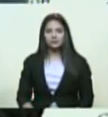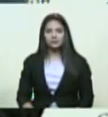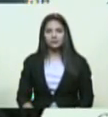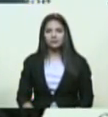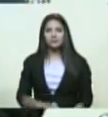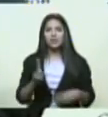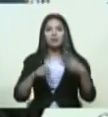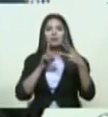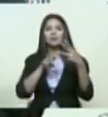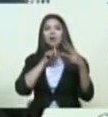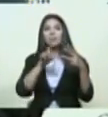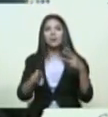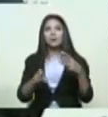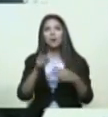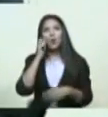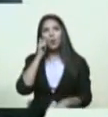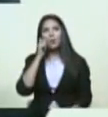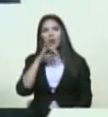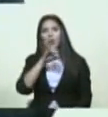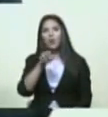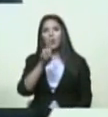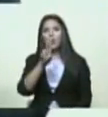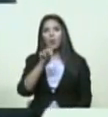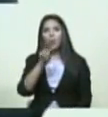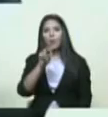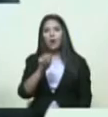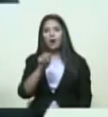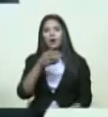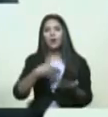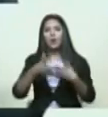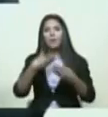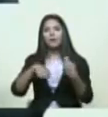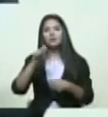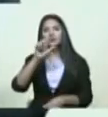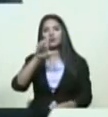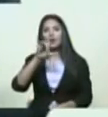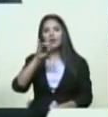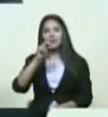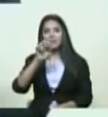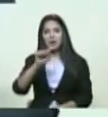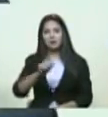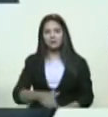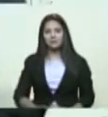Tercera pregunta, a cargo de Juan Francisco Alonso, del Comercio de Lima.